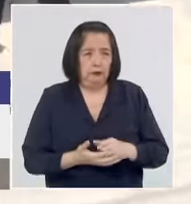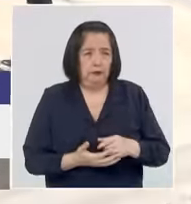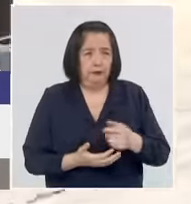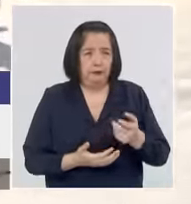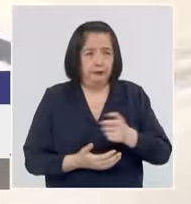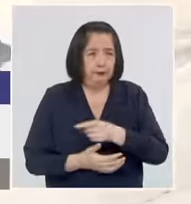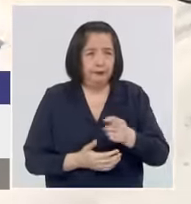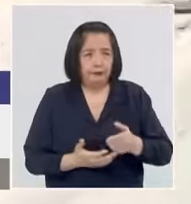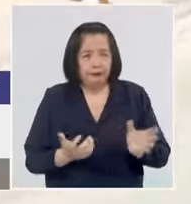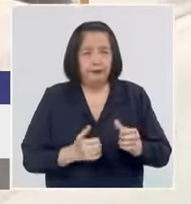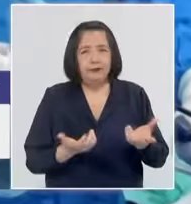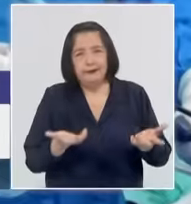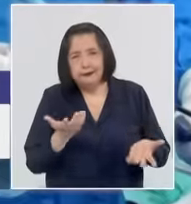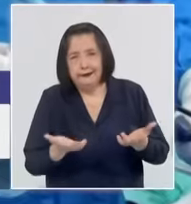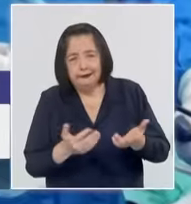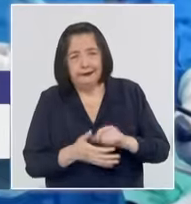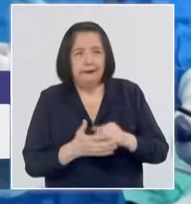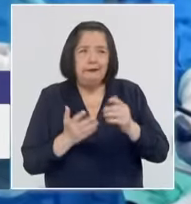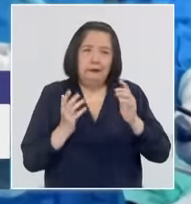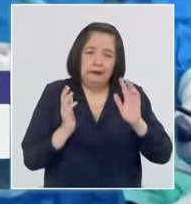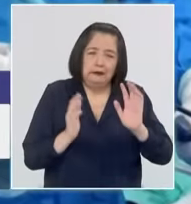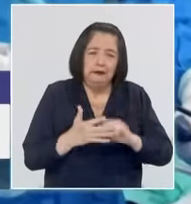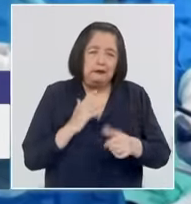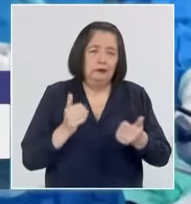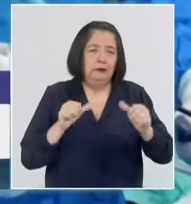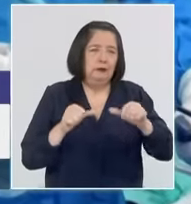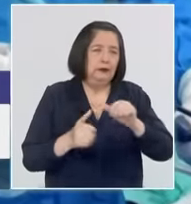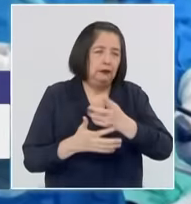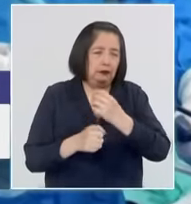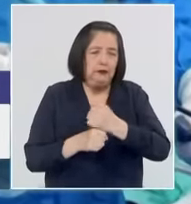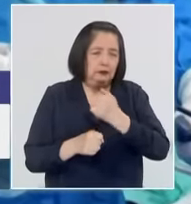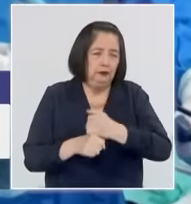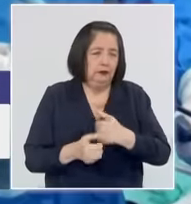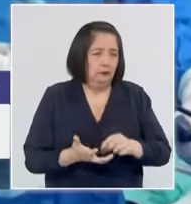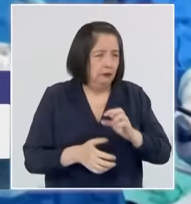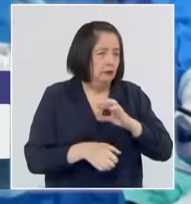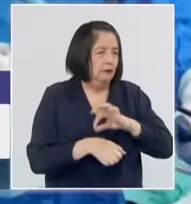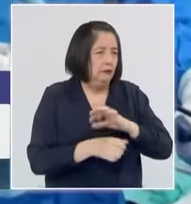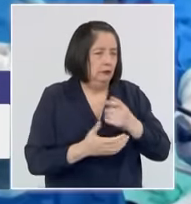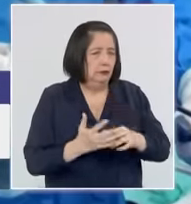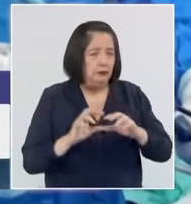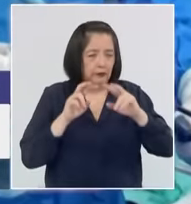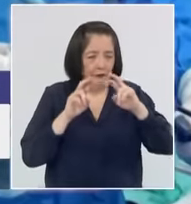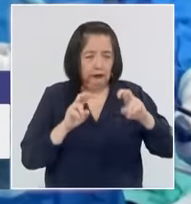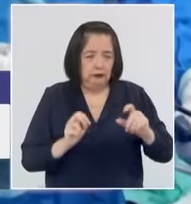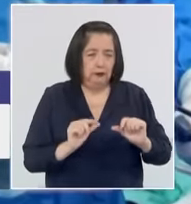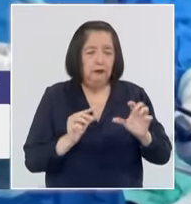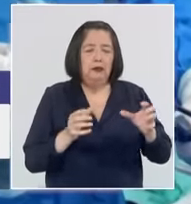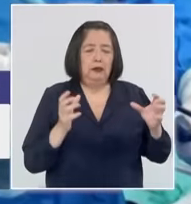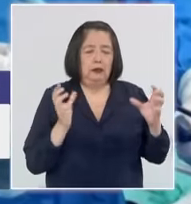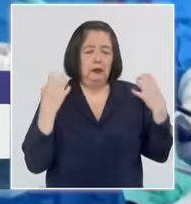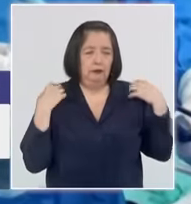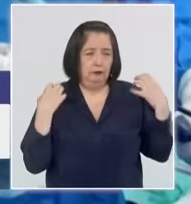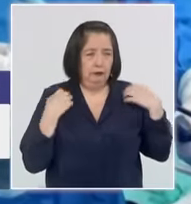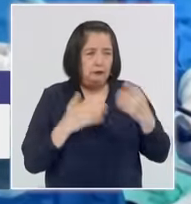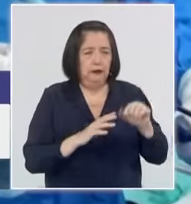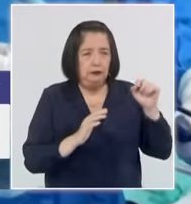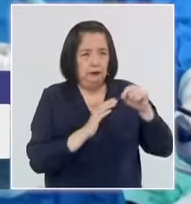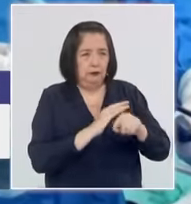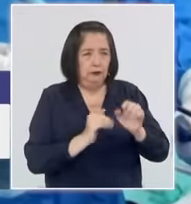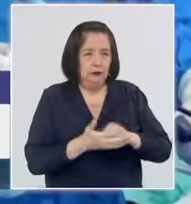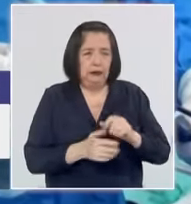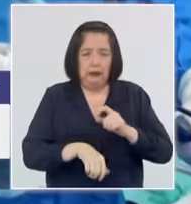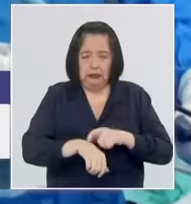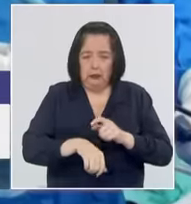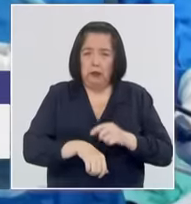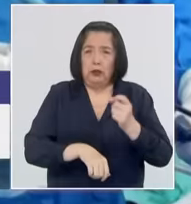de negligencias o presuntas negligencias que investiga la División de Homicidios. Cerca de las 11:19 ha sido el ingreso de este personal.